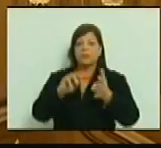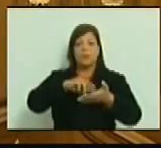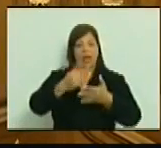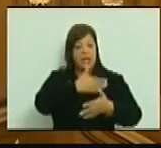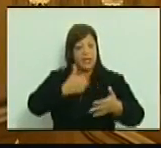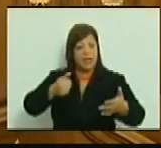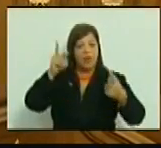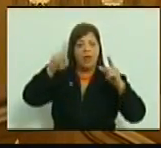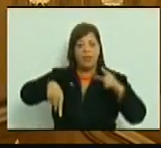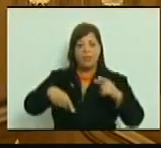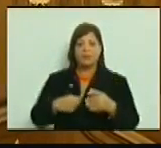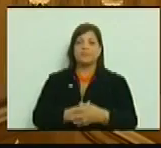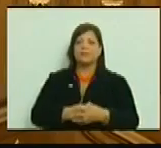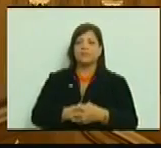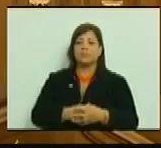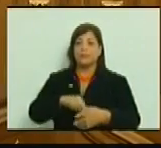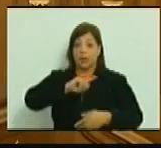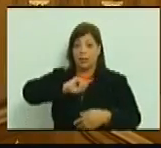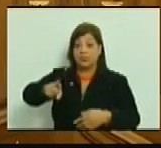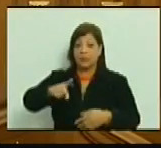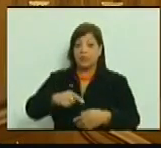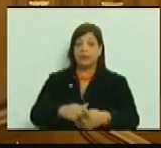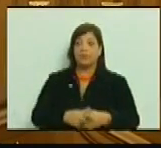además señalar,